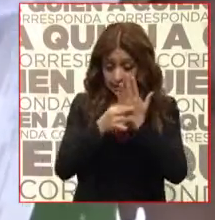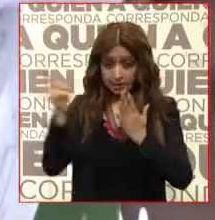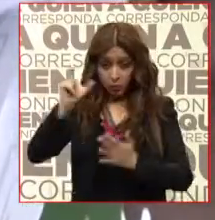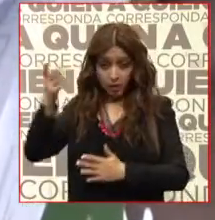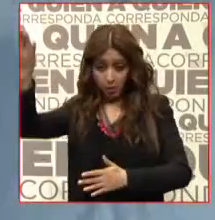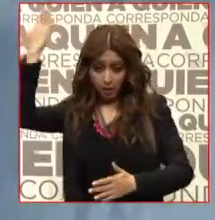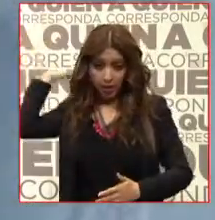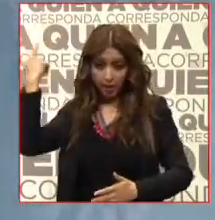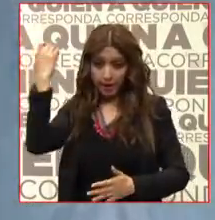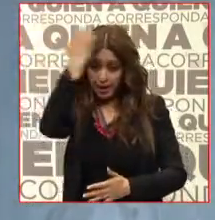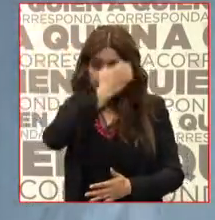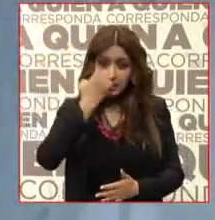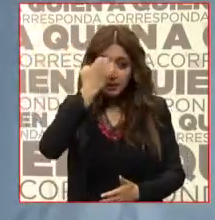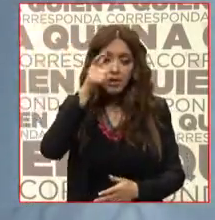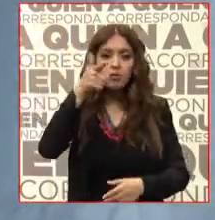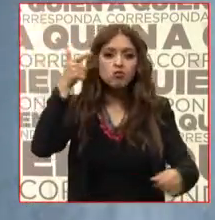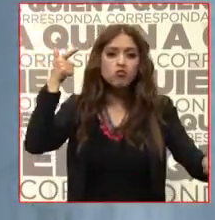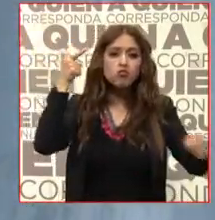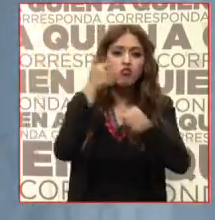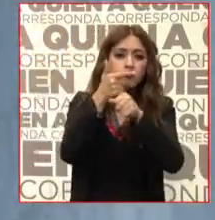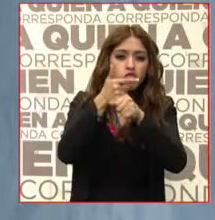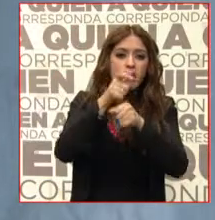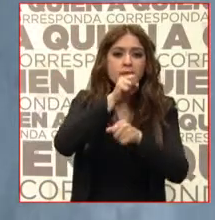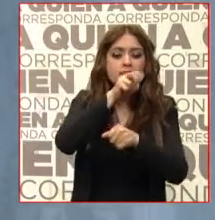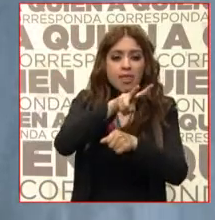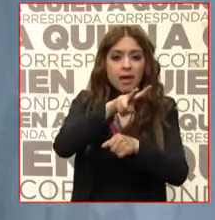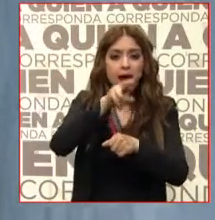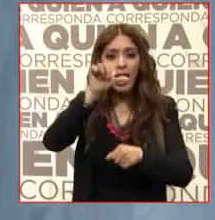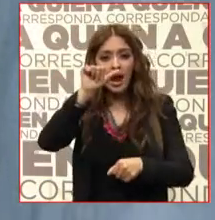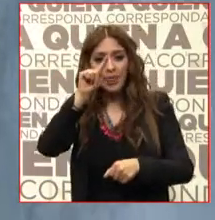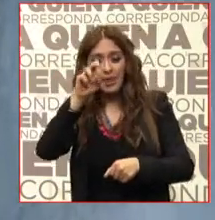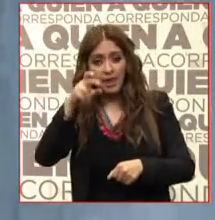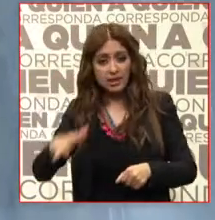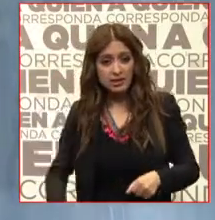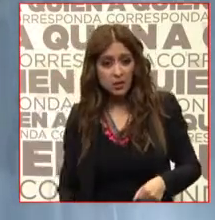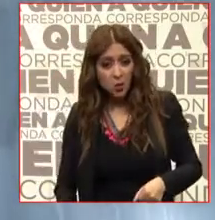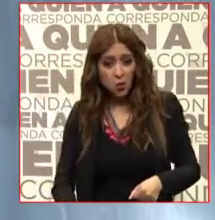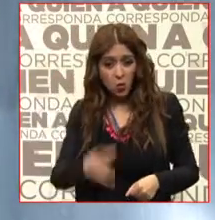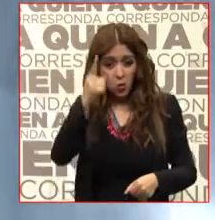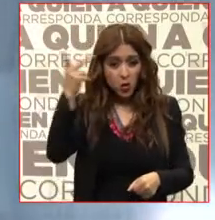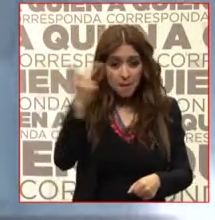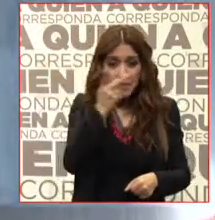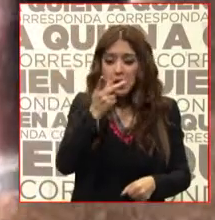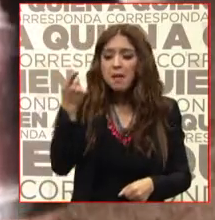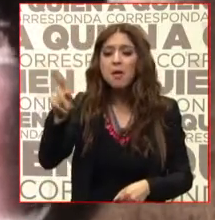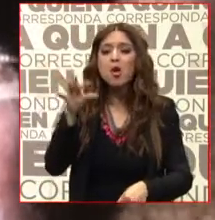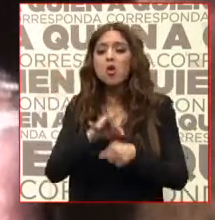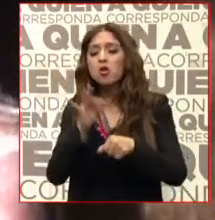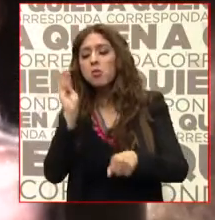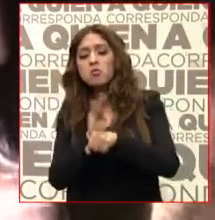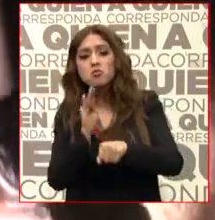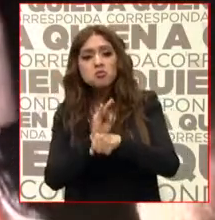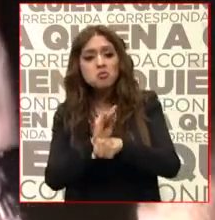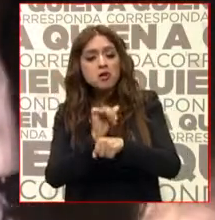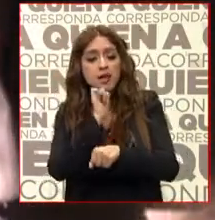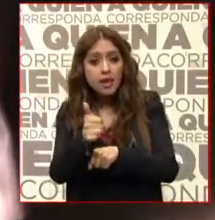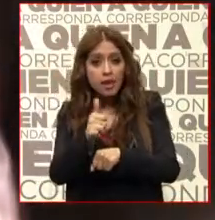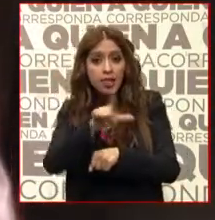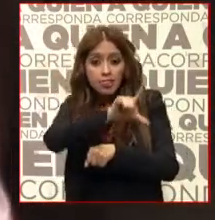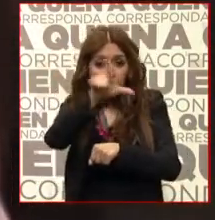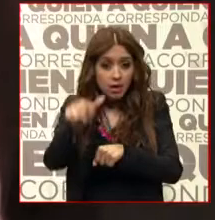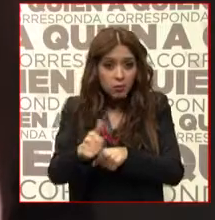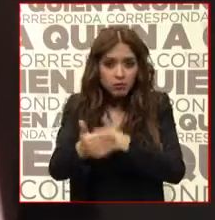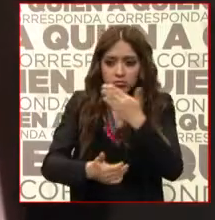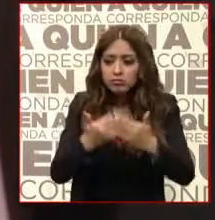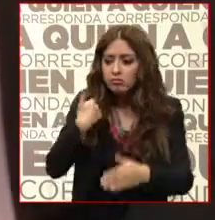ese tiempo, se le diagnosticó con ese problema en las arterias de una de sus piernas, pero no fue escuchado y menos atendido, por lo que dijo no